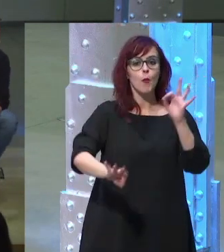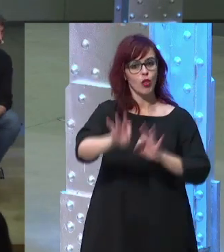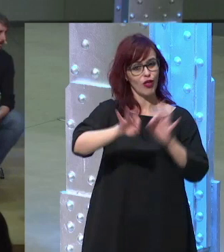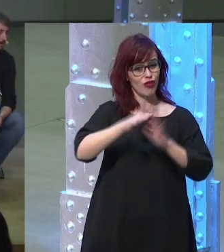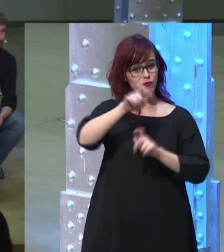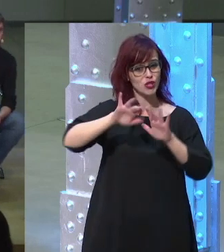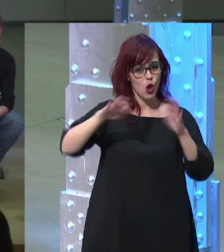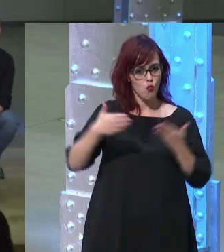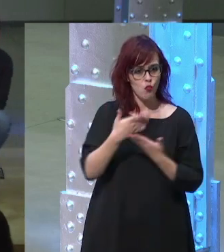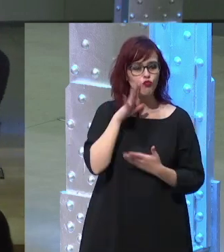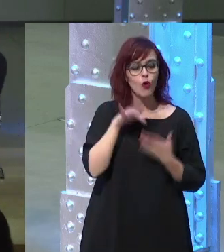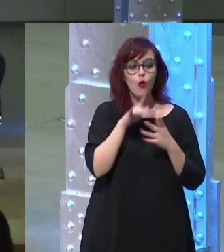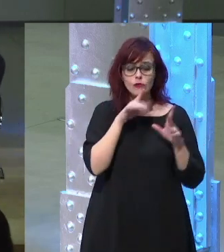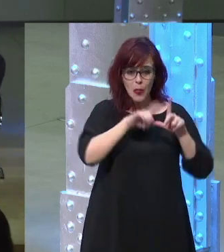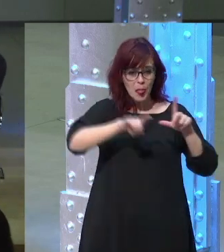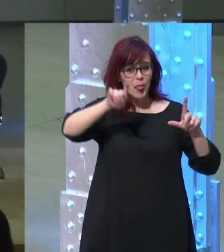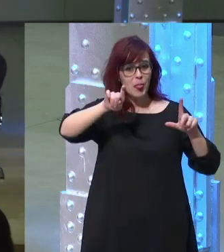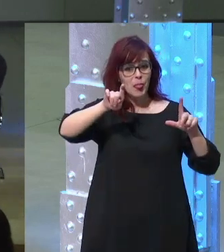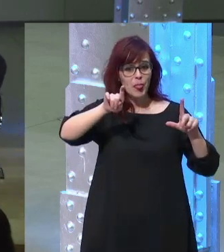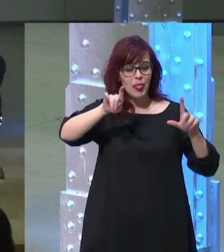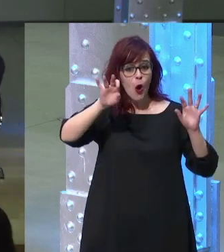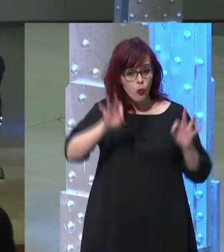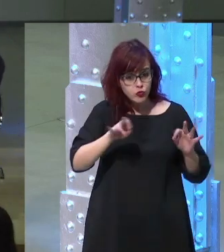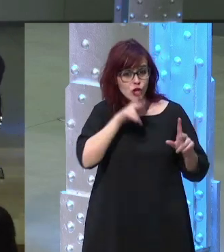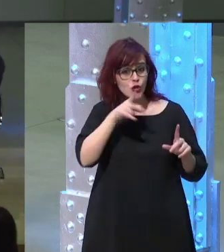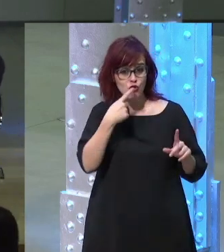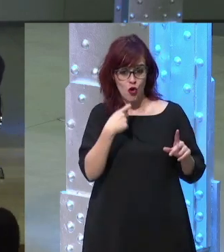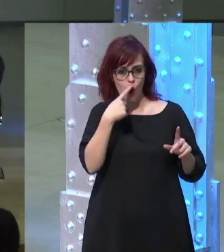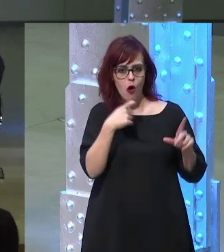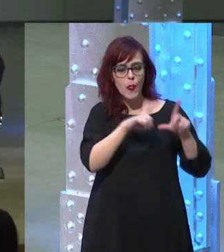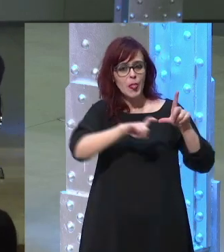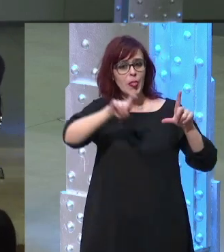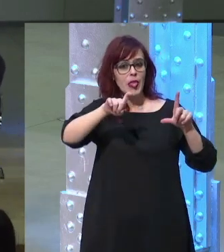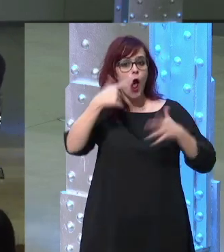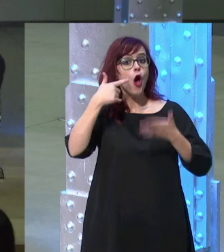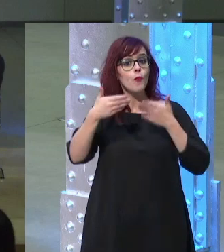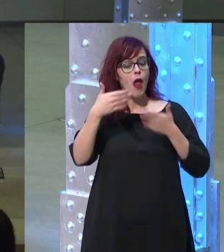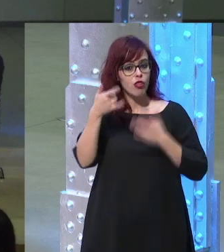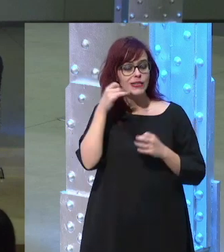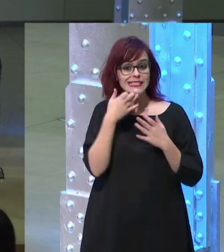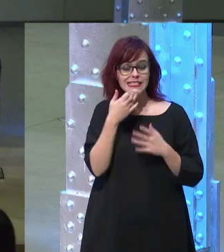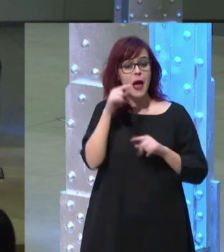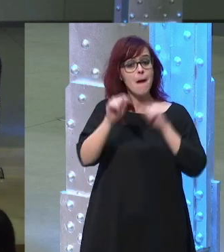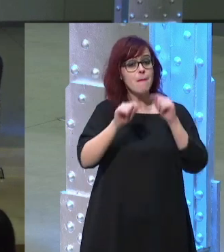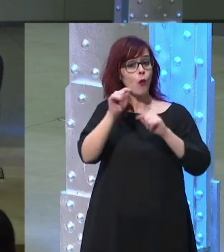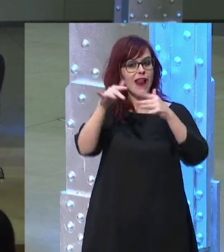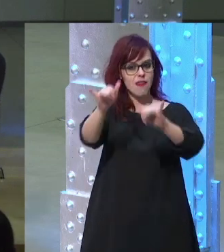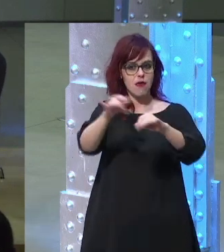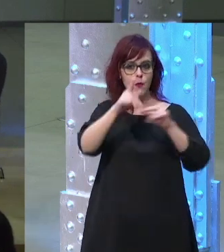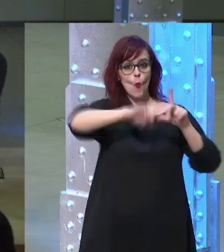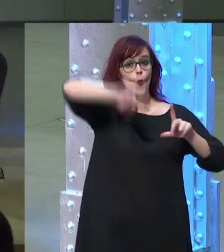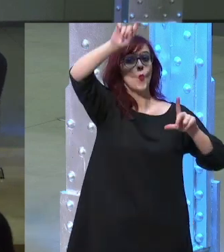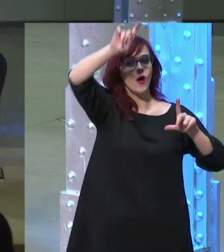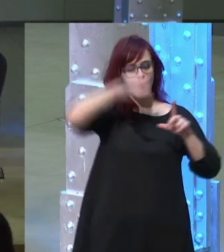de la población. El piquito rojo ha bajado respecto del nivel que tendría si no vacunáramos a nadie. Y